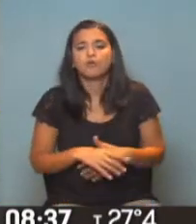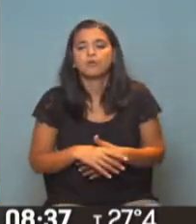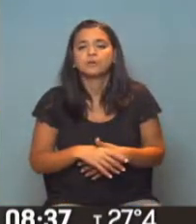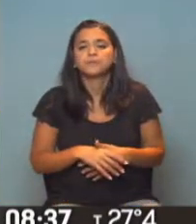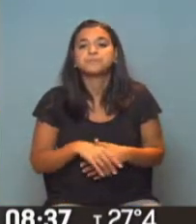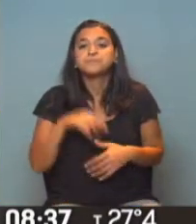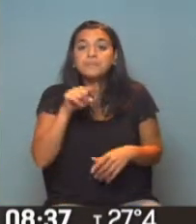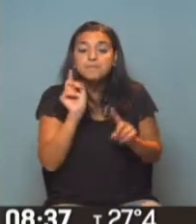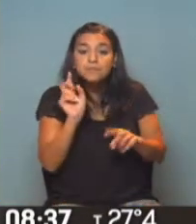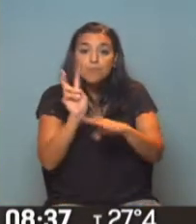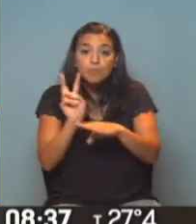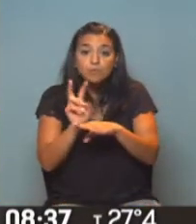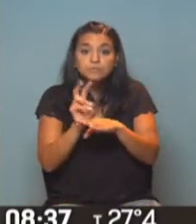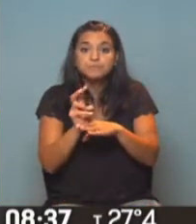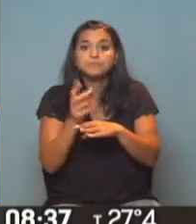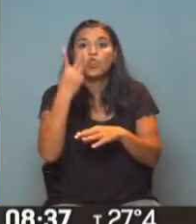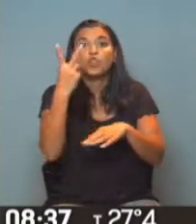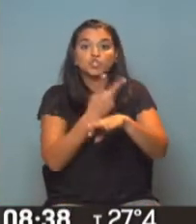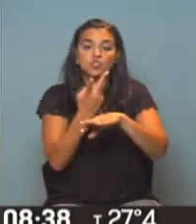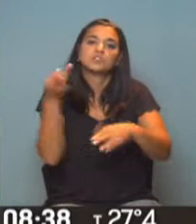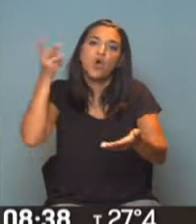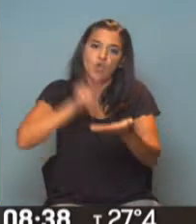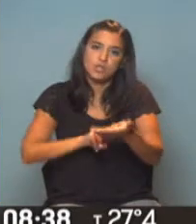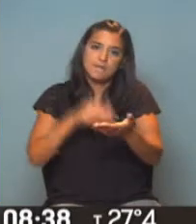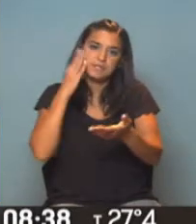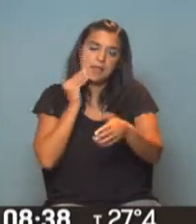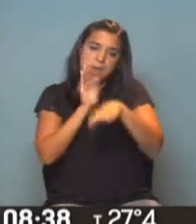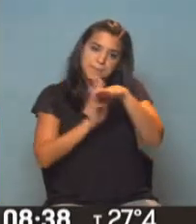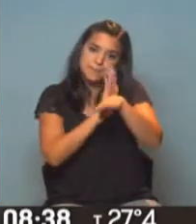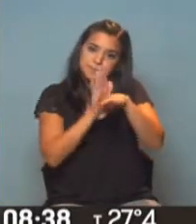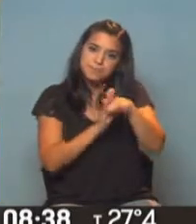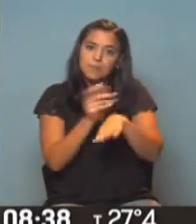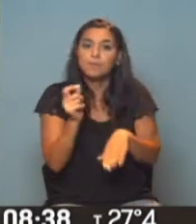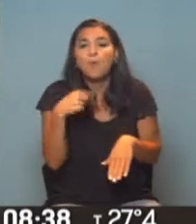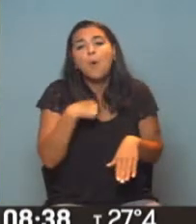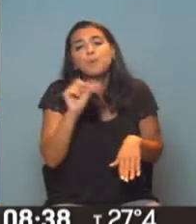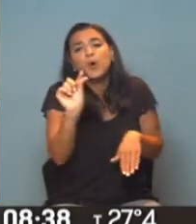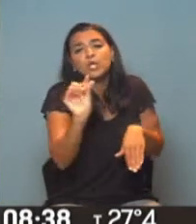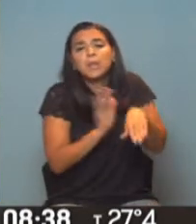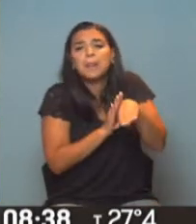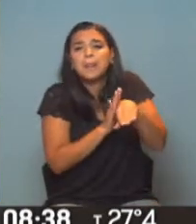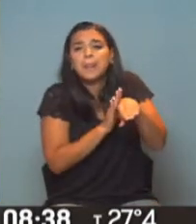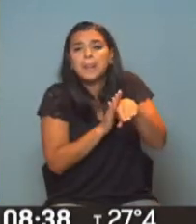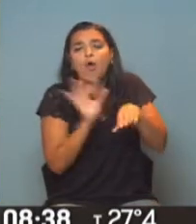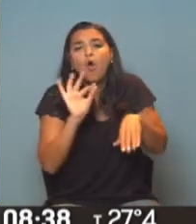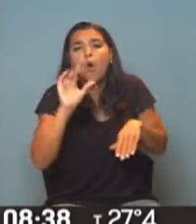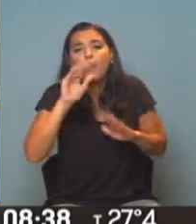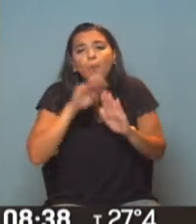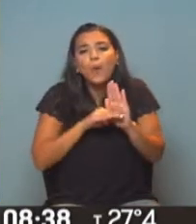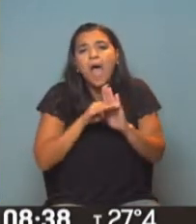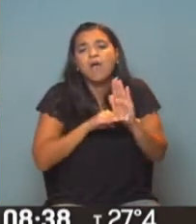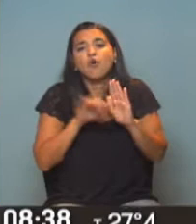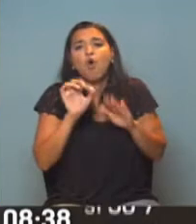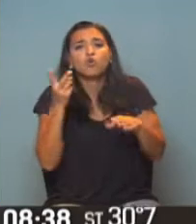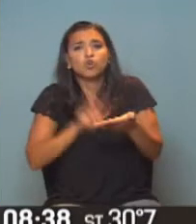es ese protector renovarlo cada dos horas porque el problema es que si uno pone poquita cantidad o un bajo grado o no lo